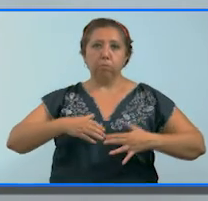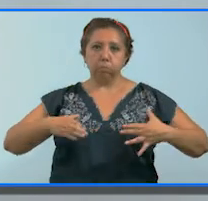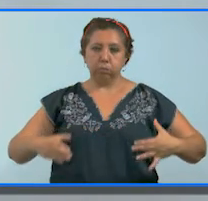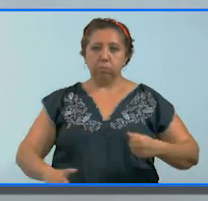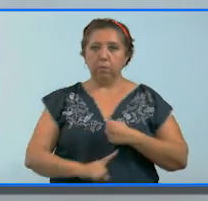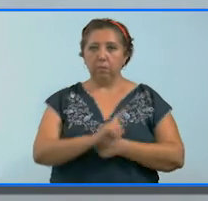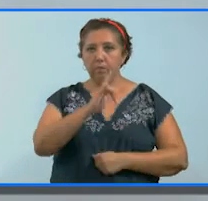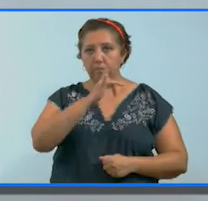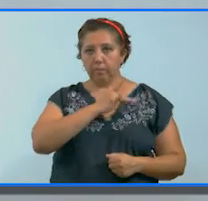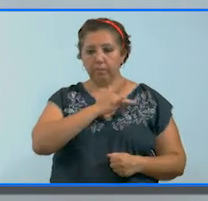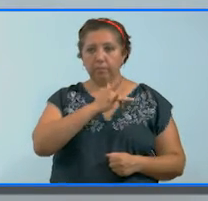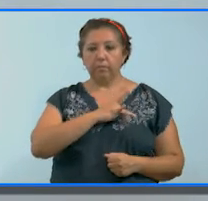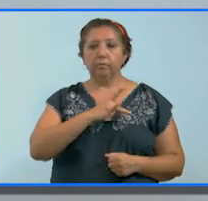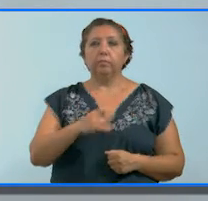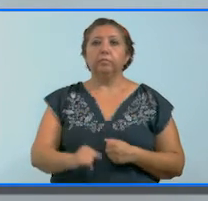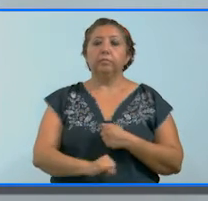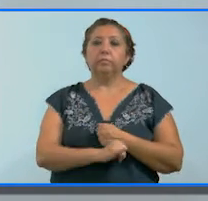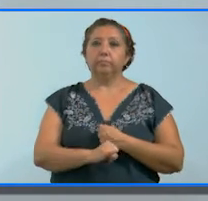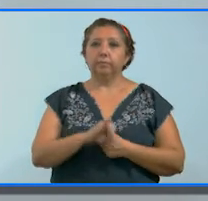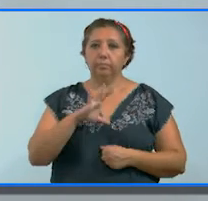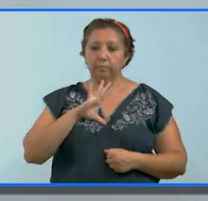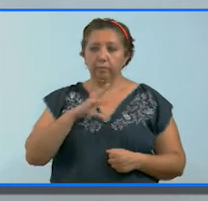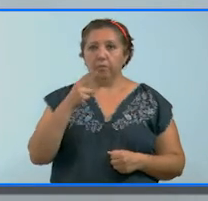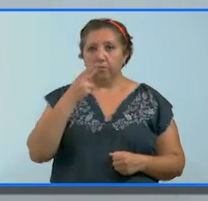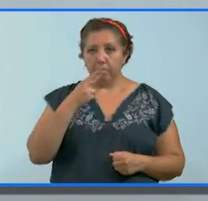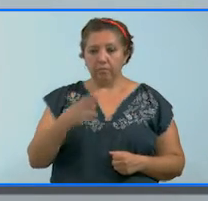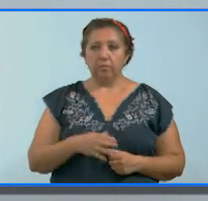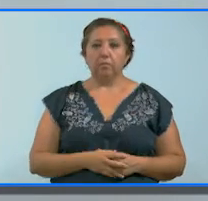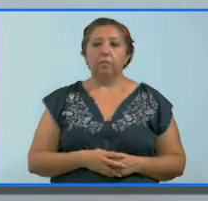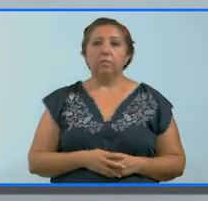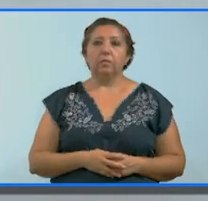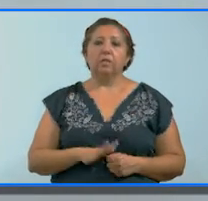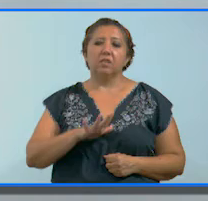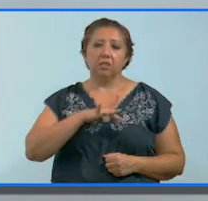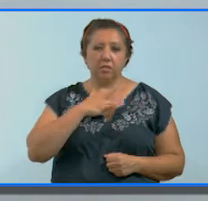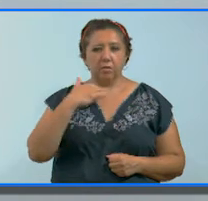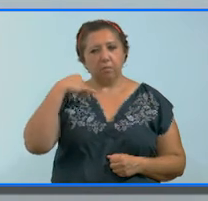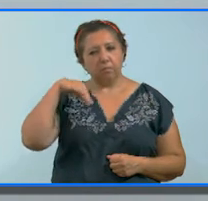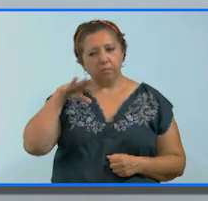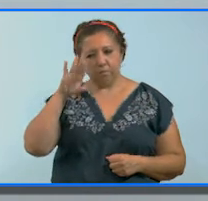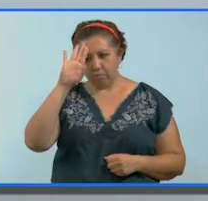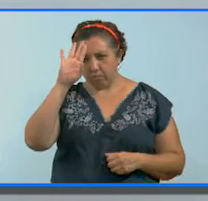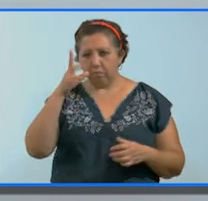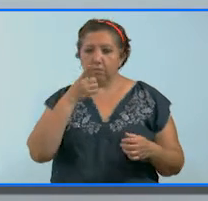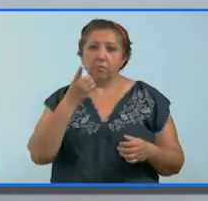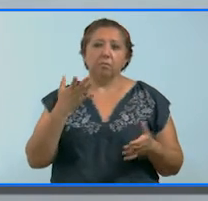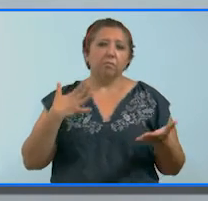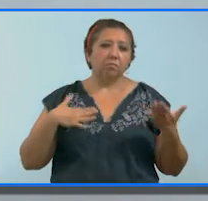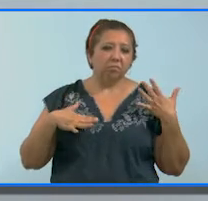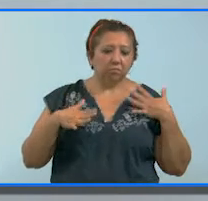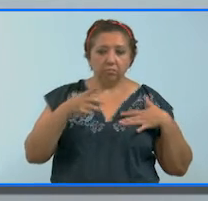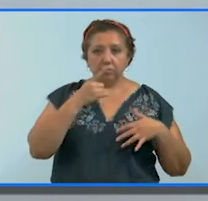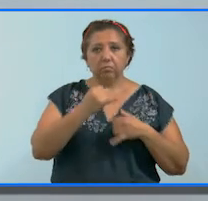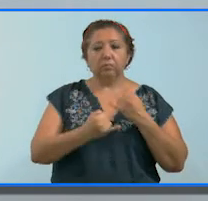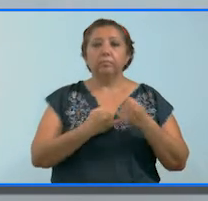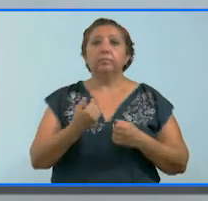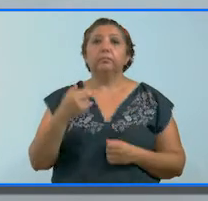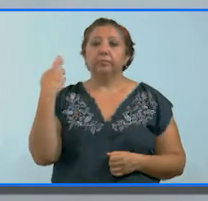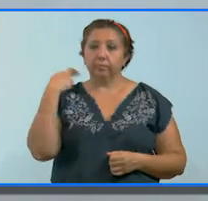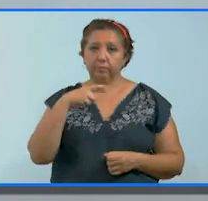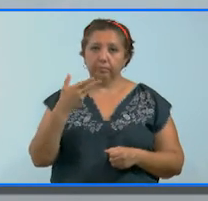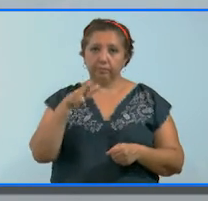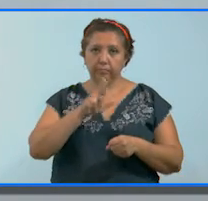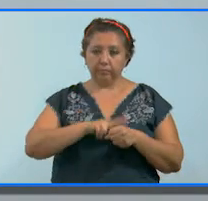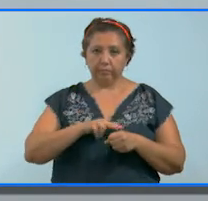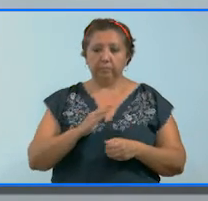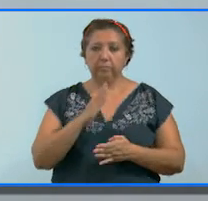problemas cardíacos vih cáncer o tabaquismo si presentan fiebre cansancio o tos seca acudir de inmediato al